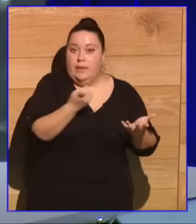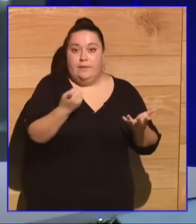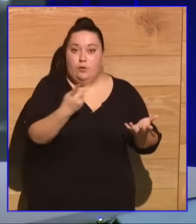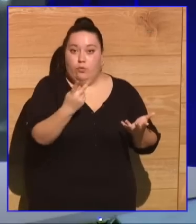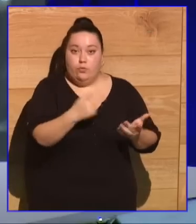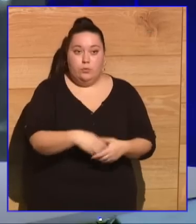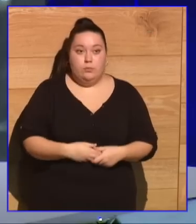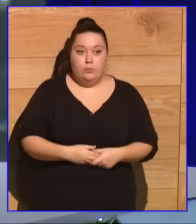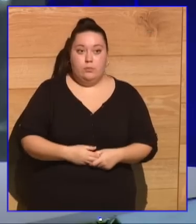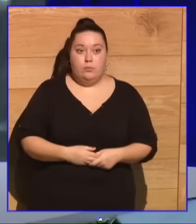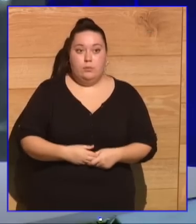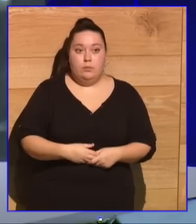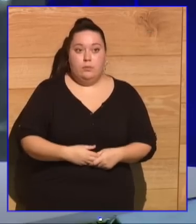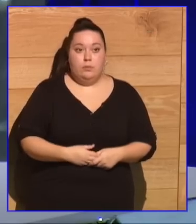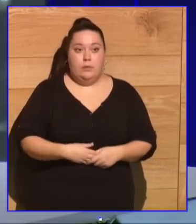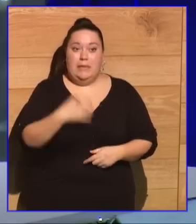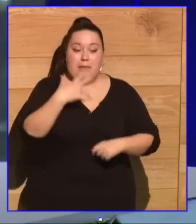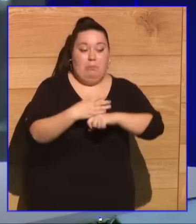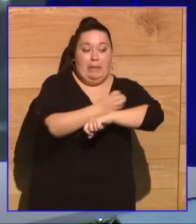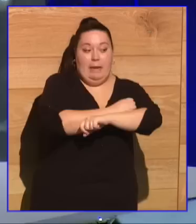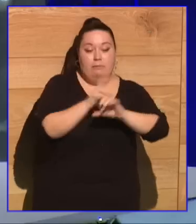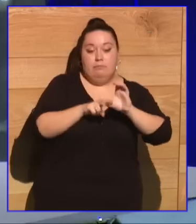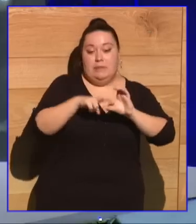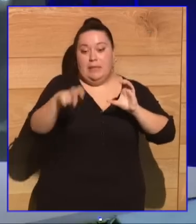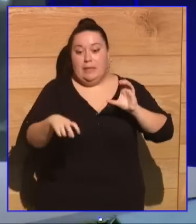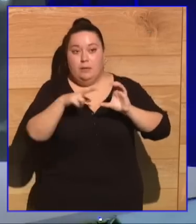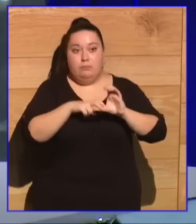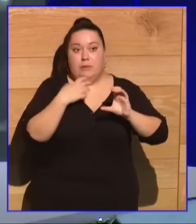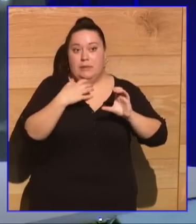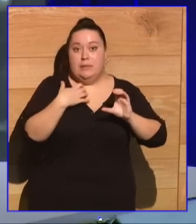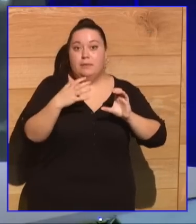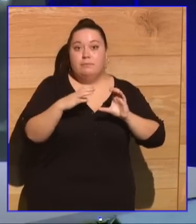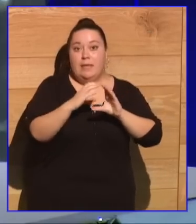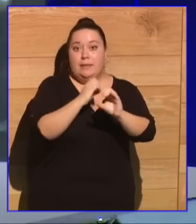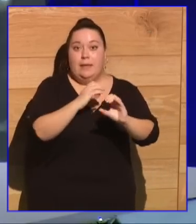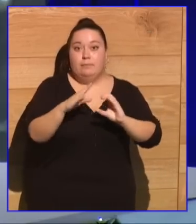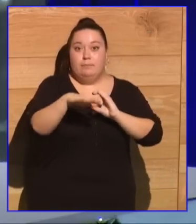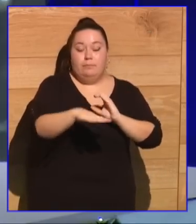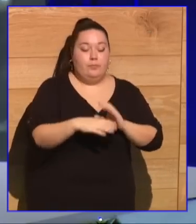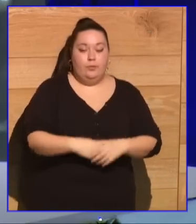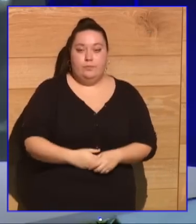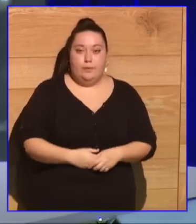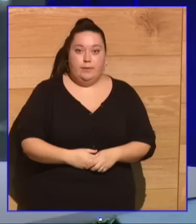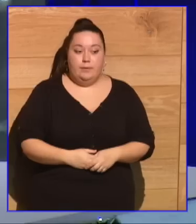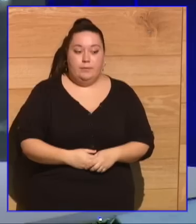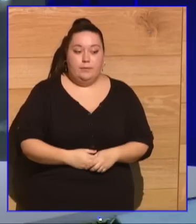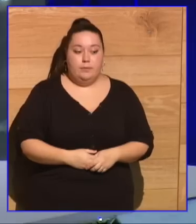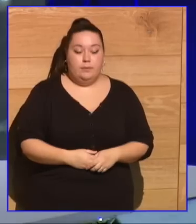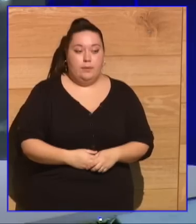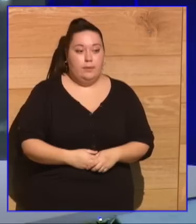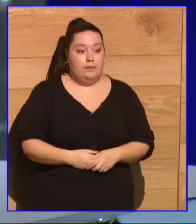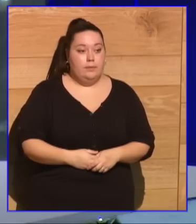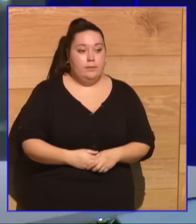hacia donde estás tú, saltar. Y si estás tú quieto y el tren pasa justo por delante, estarse quieto. Y entonces, ¿qué es lo